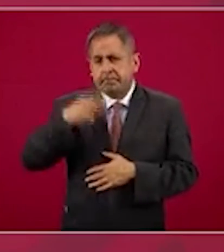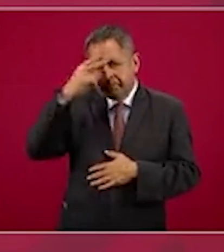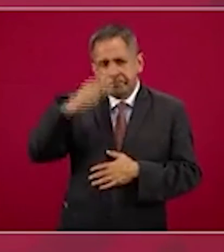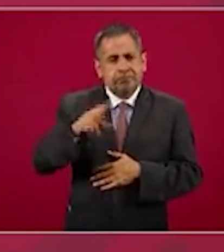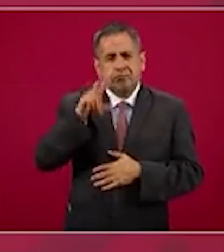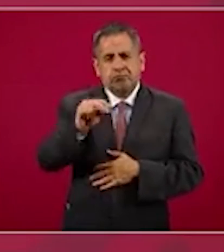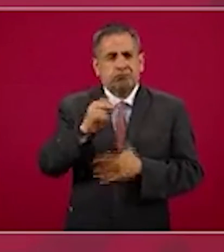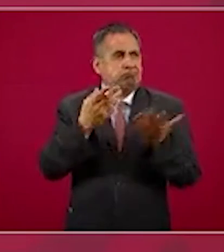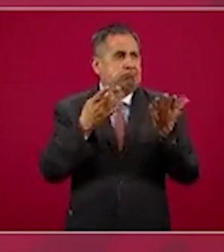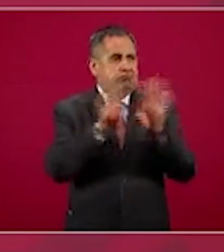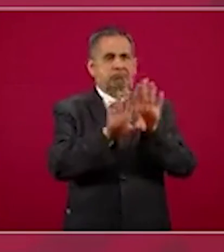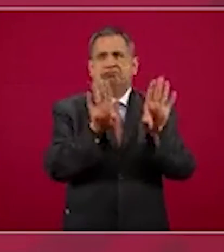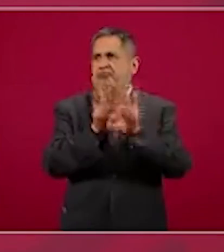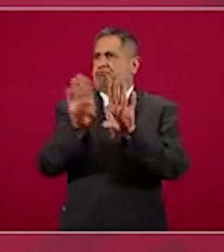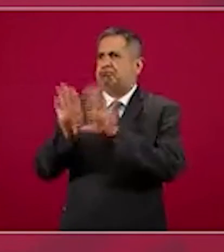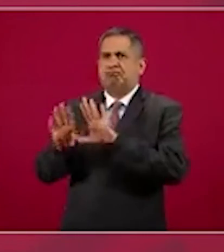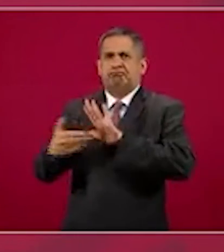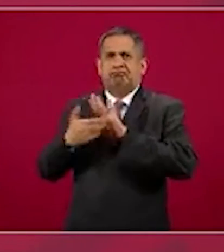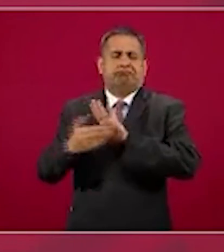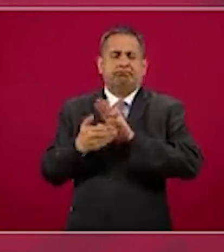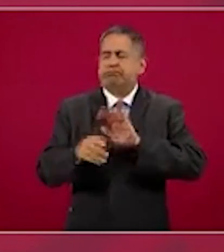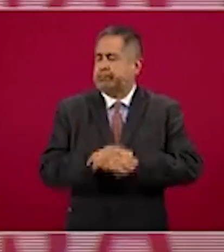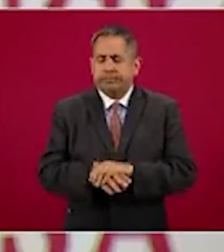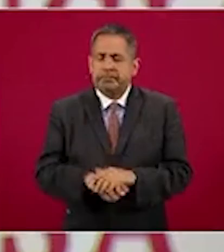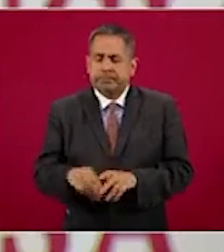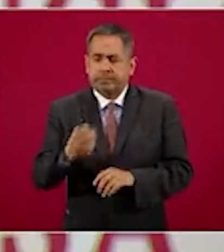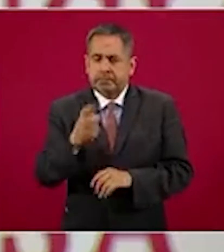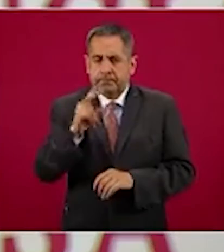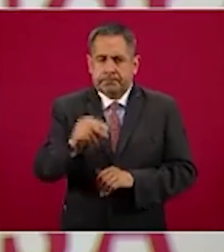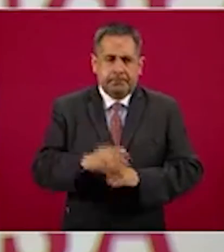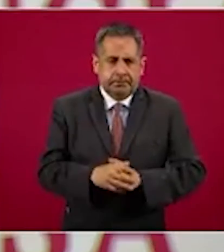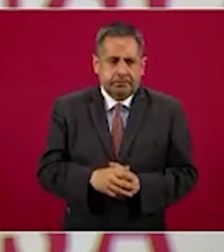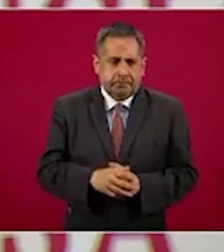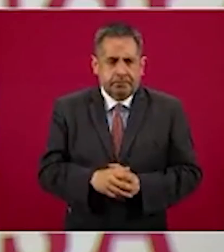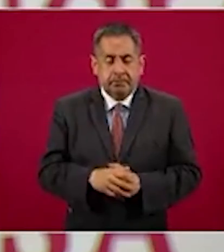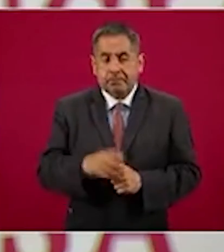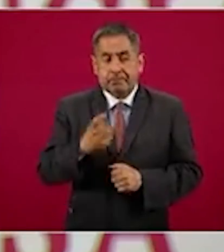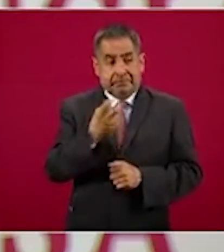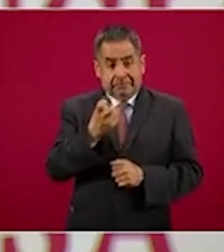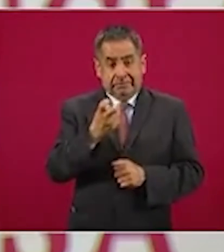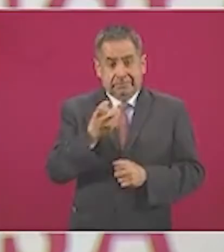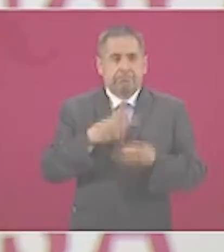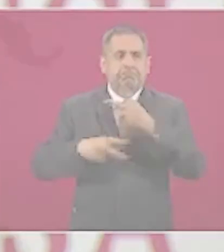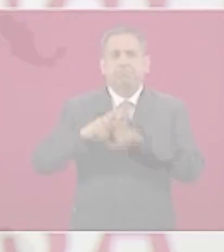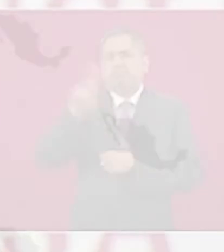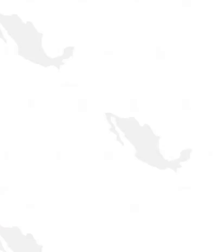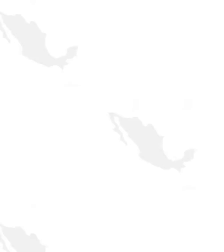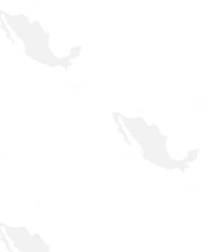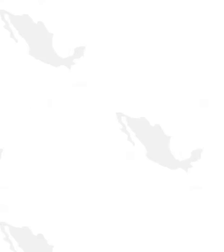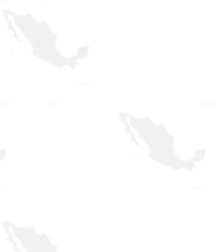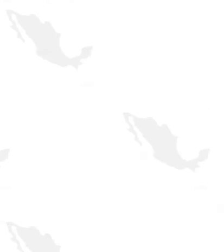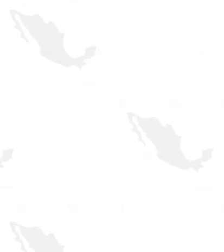optar por un cierre imperativo, porque eso tendría muchísimas consecuencias y hemos